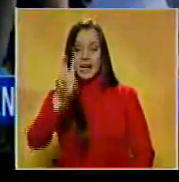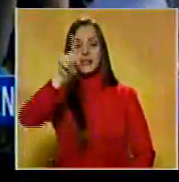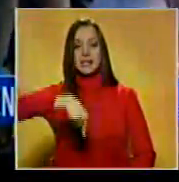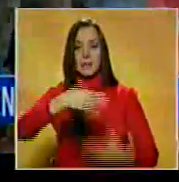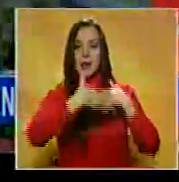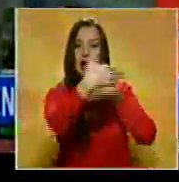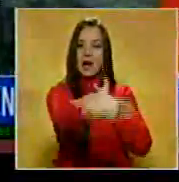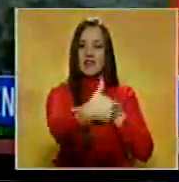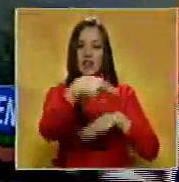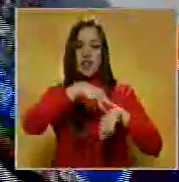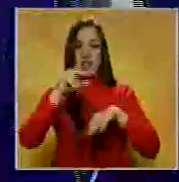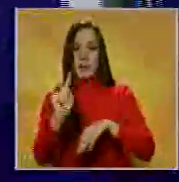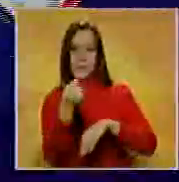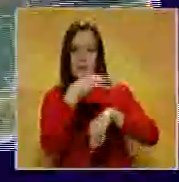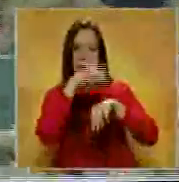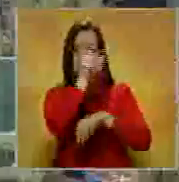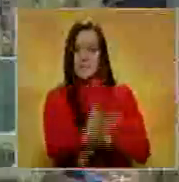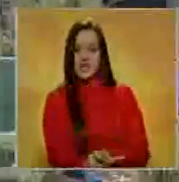en Tokio.